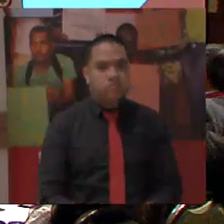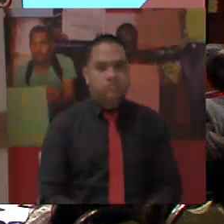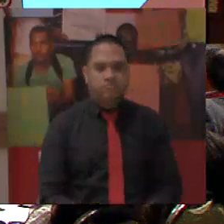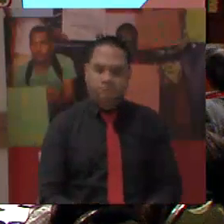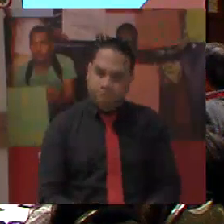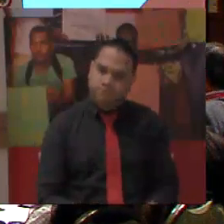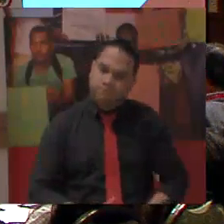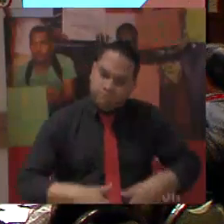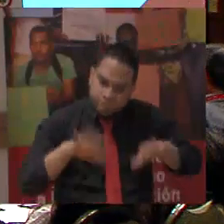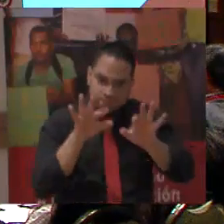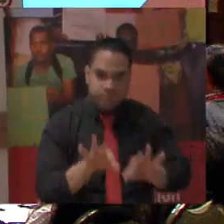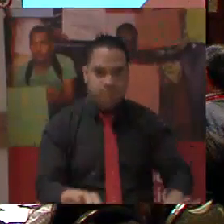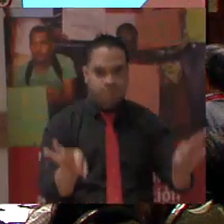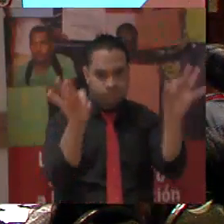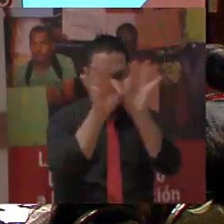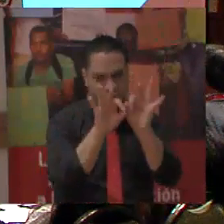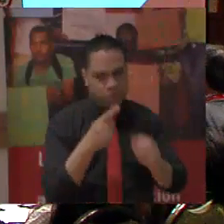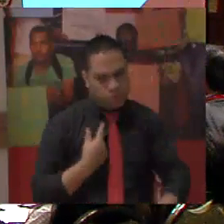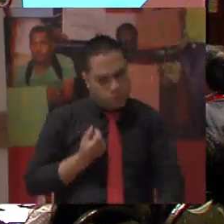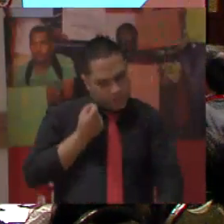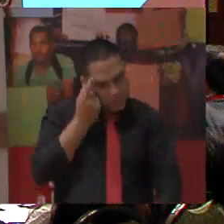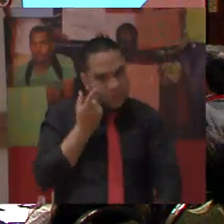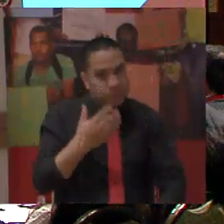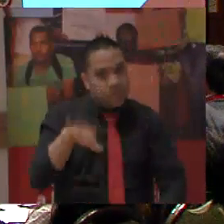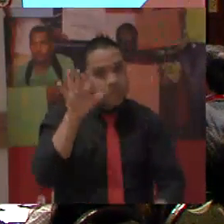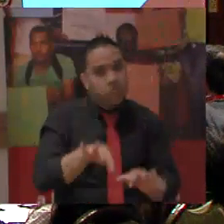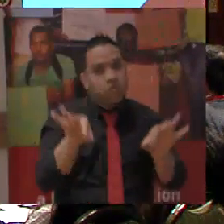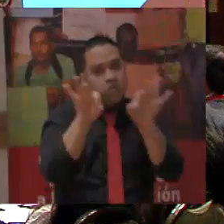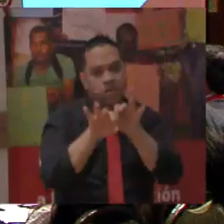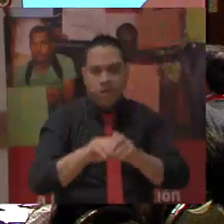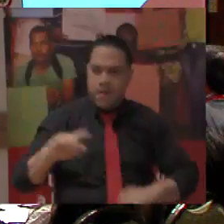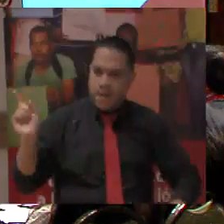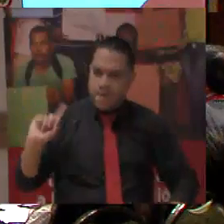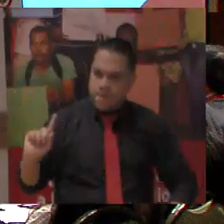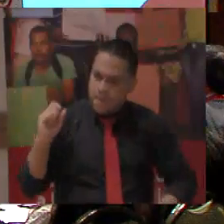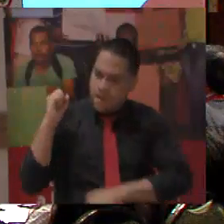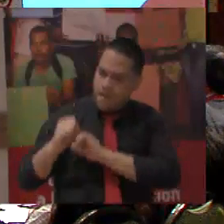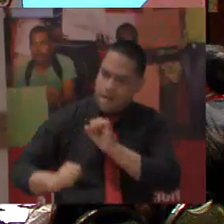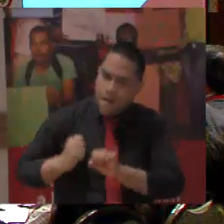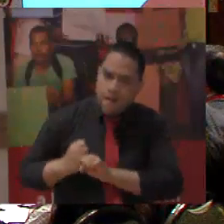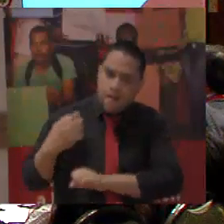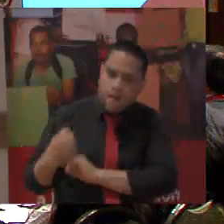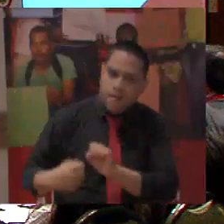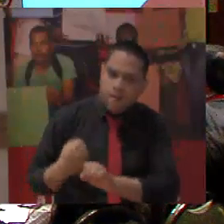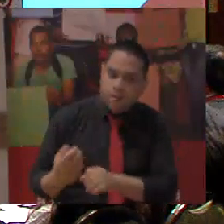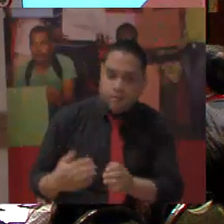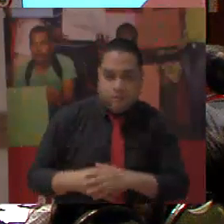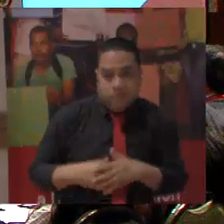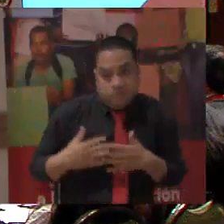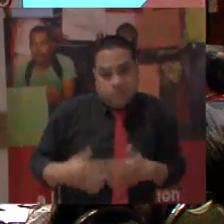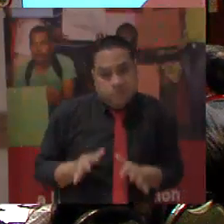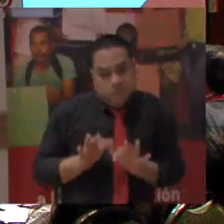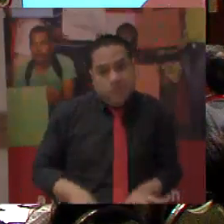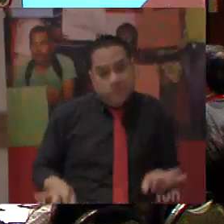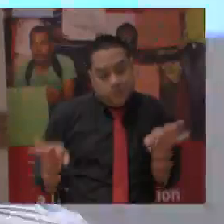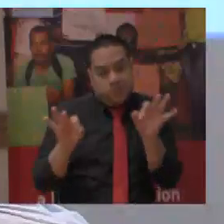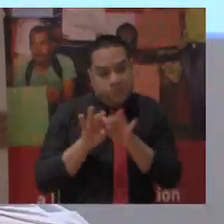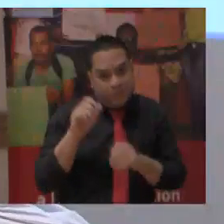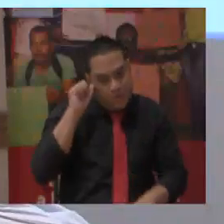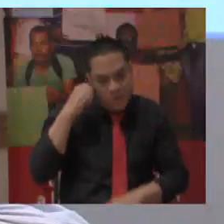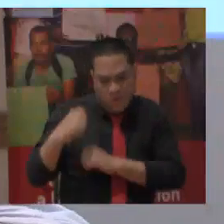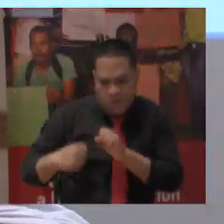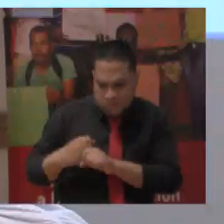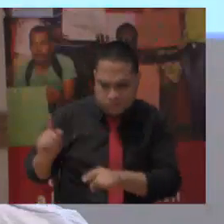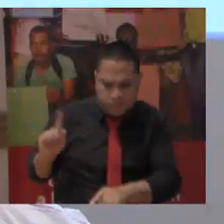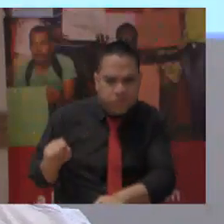más importante que yo me di cuenta en los muchos años que estuve, y que son los años más importantes de mi vida, es que esto